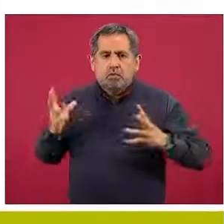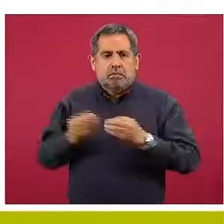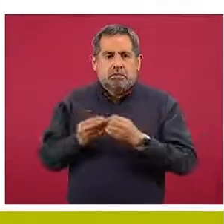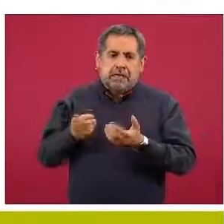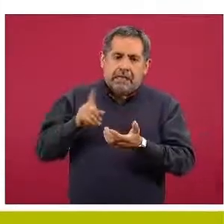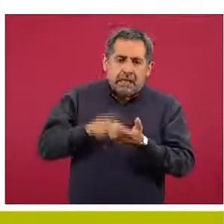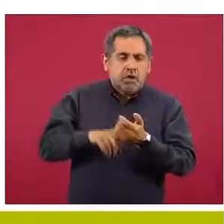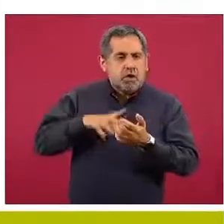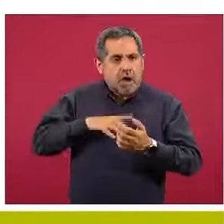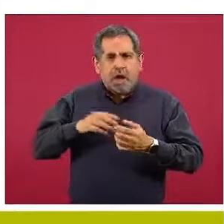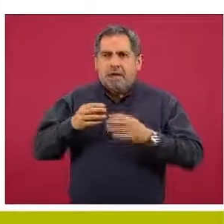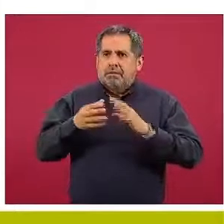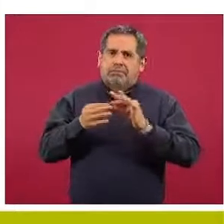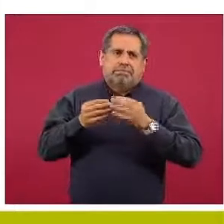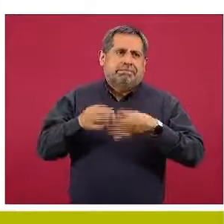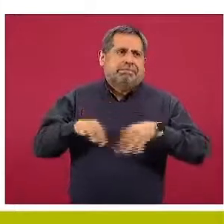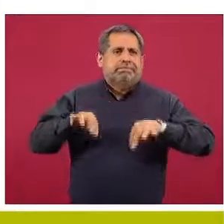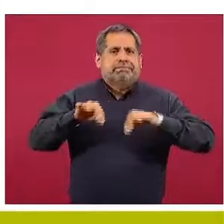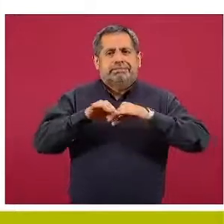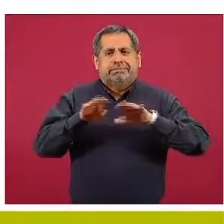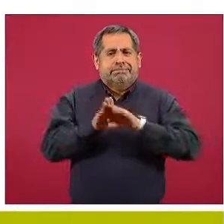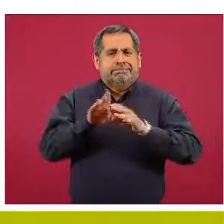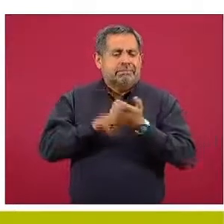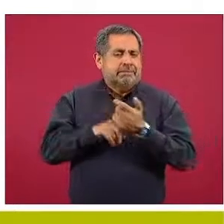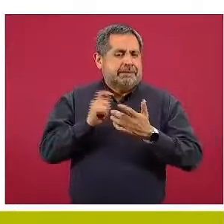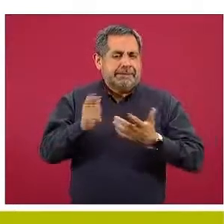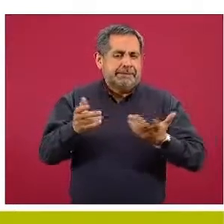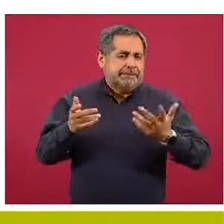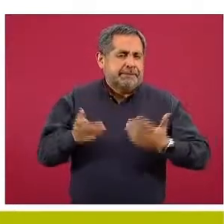una infraestructura y toda una